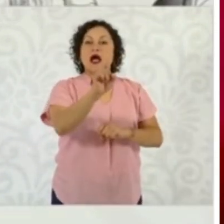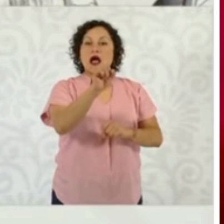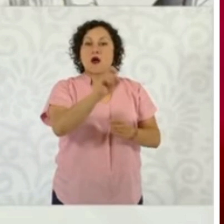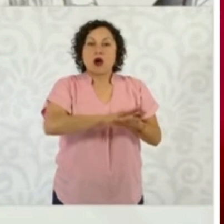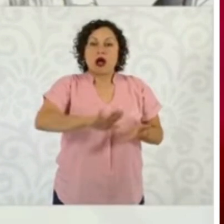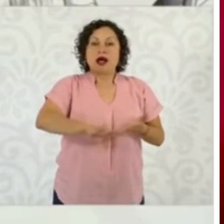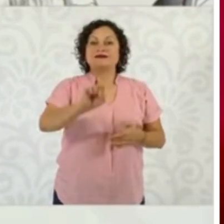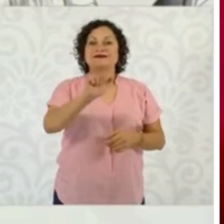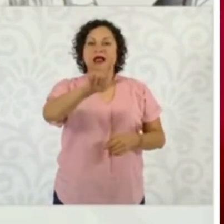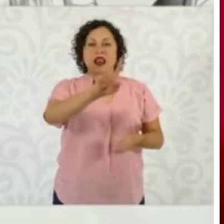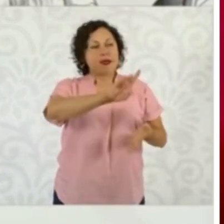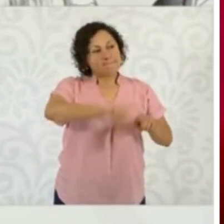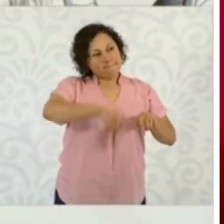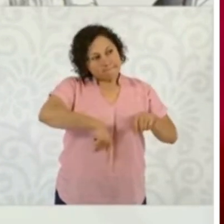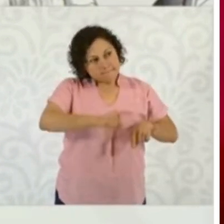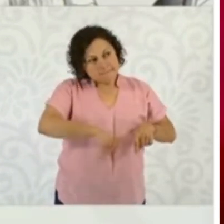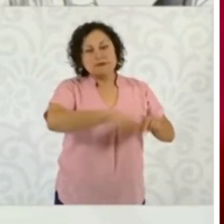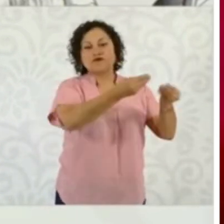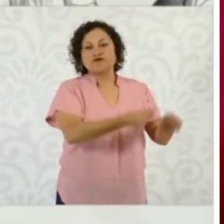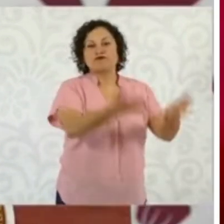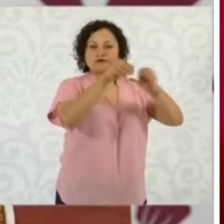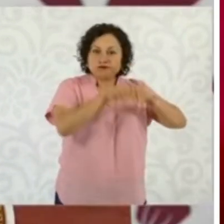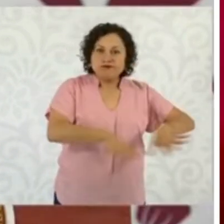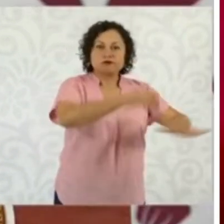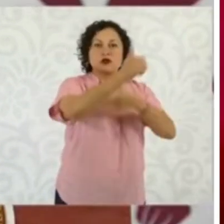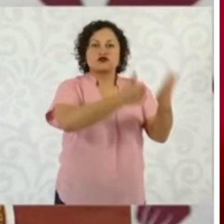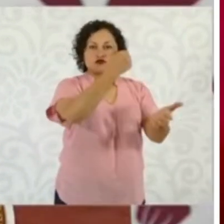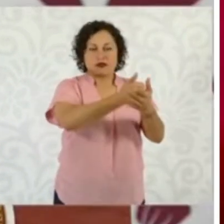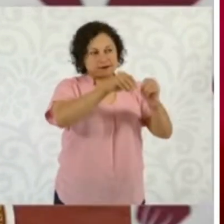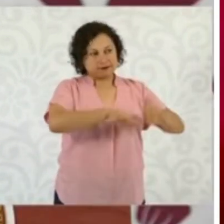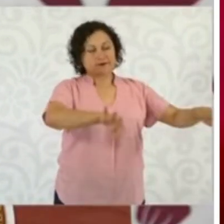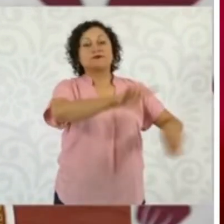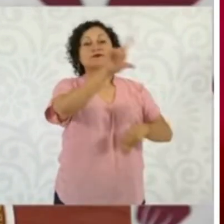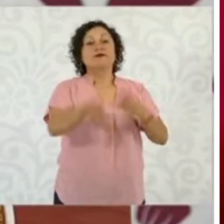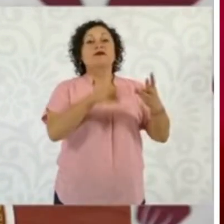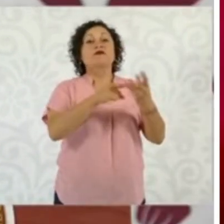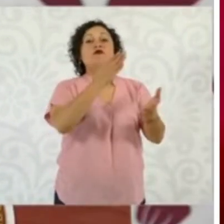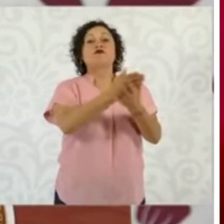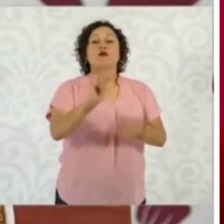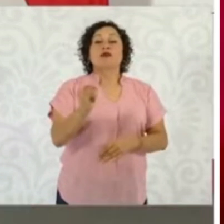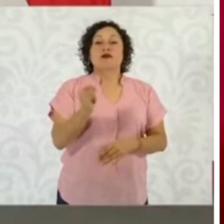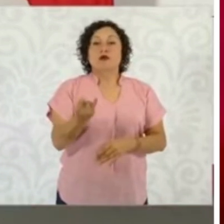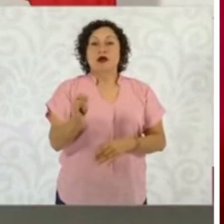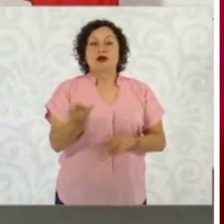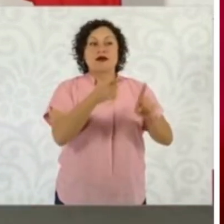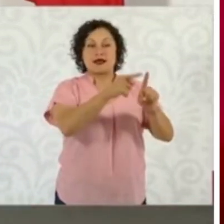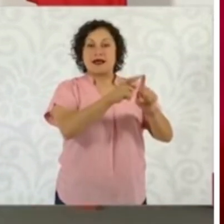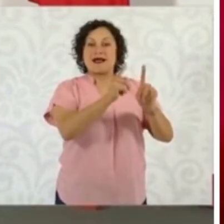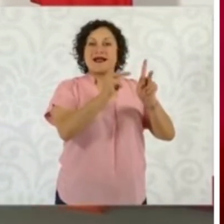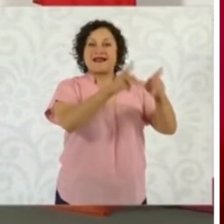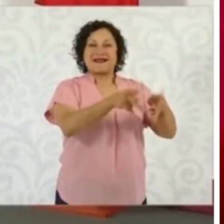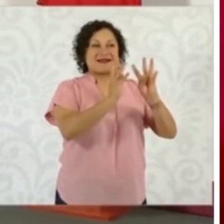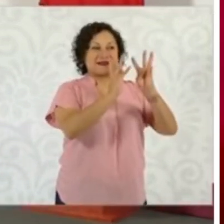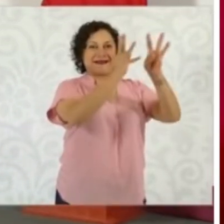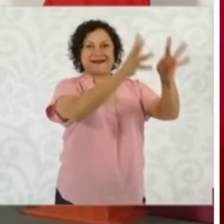a Tijuana y a Rosarito. Después estuvimos en Tijuana en el viaducto elevado, que tiene sus características porque